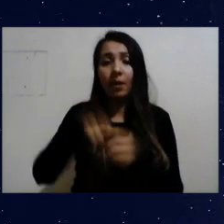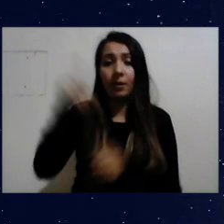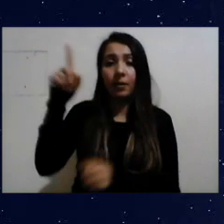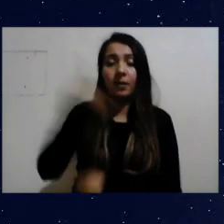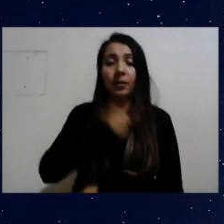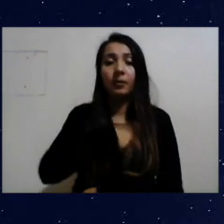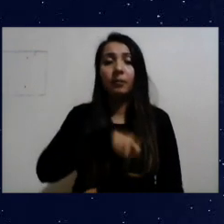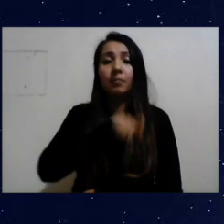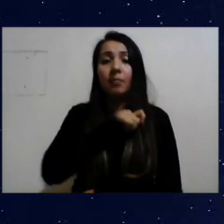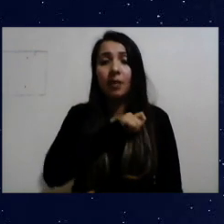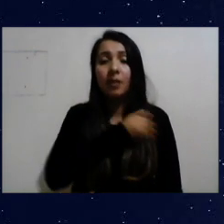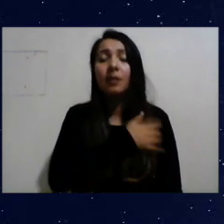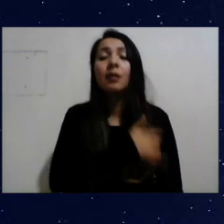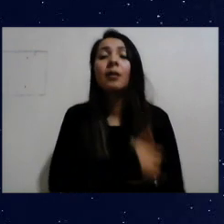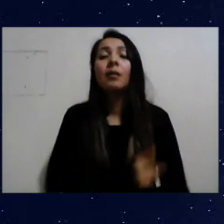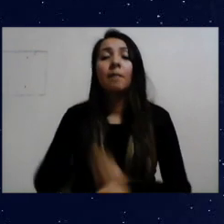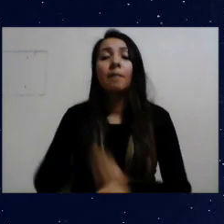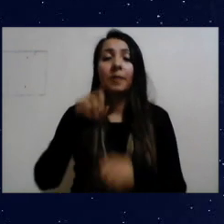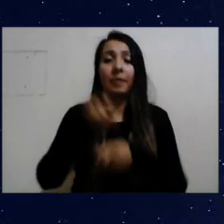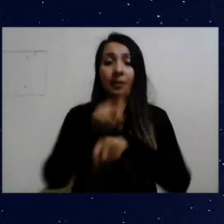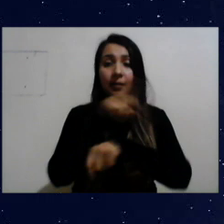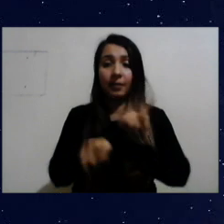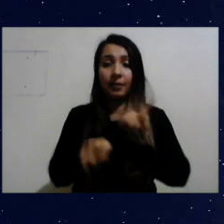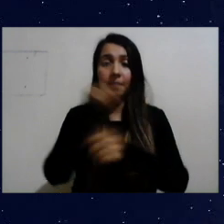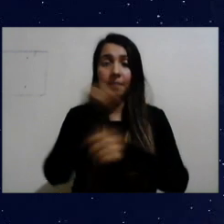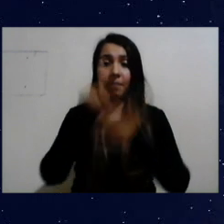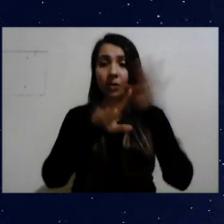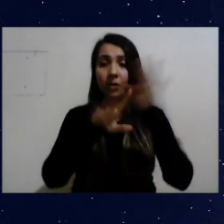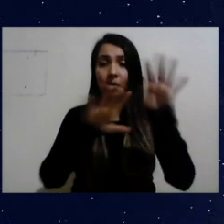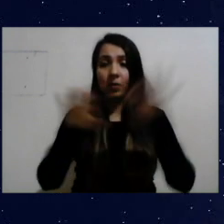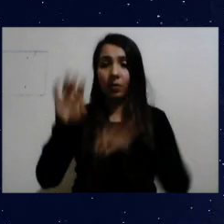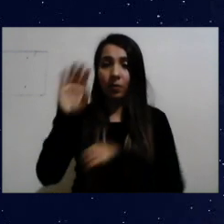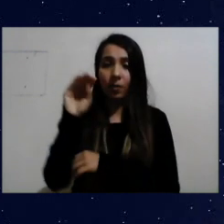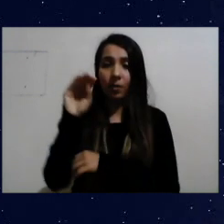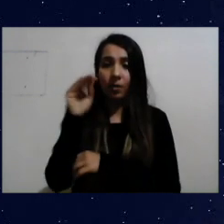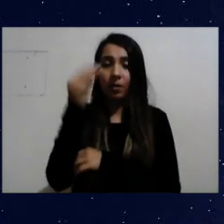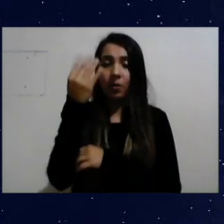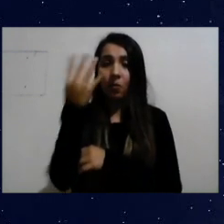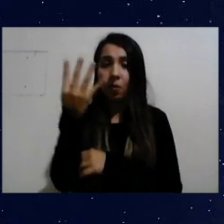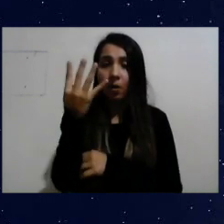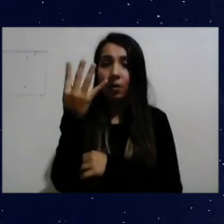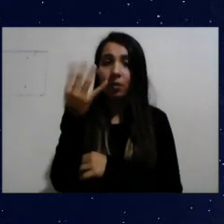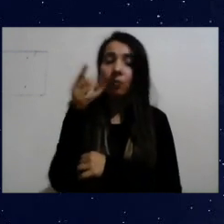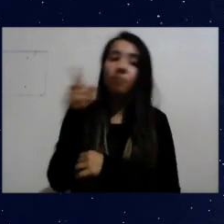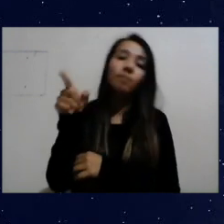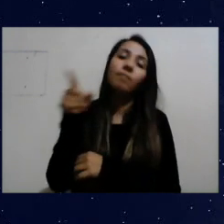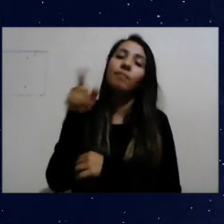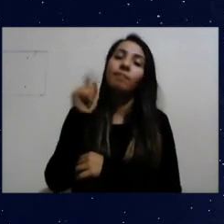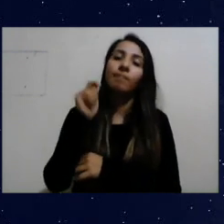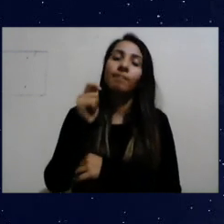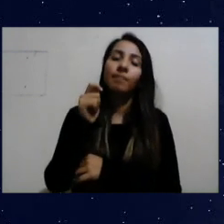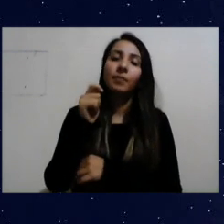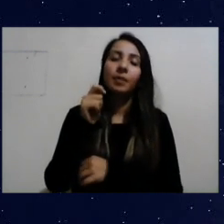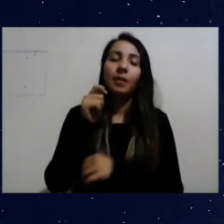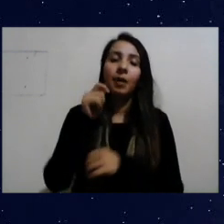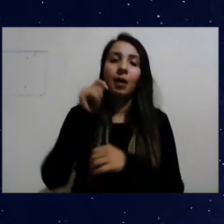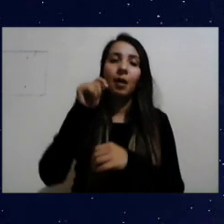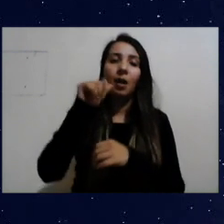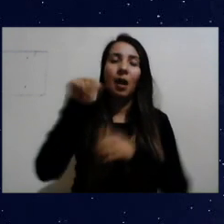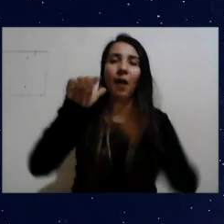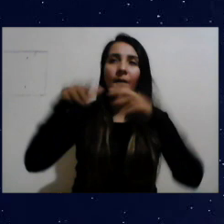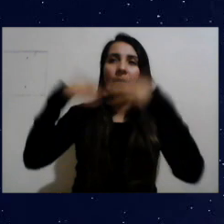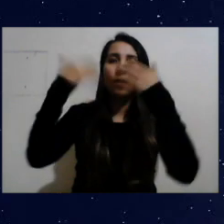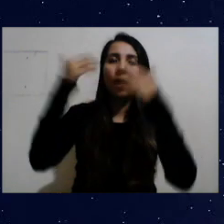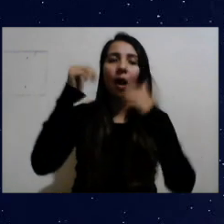España desde 1994 y dirige el grupo de investigación de astronomía espacial. Es profesora titular